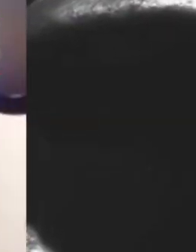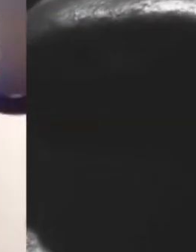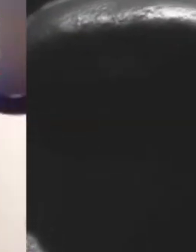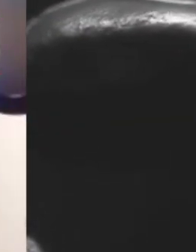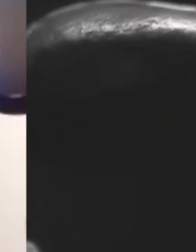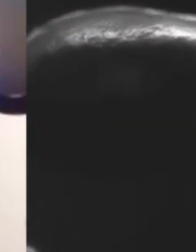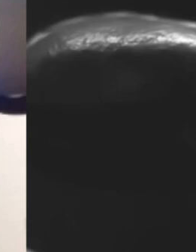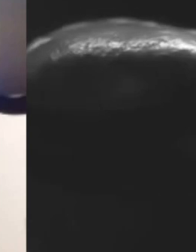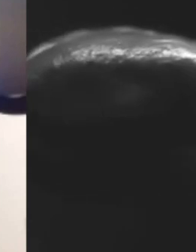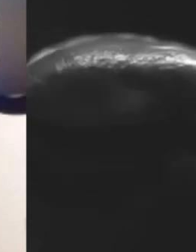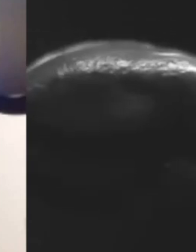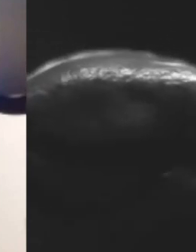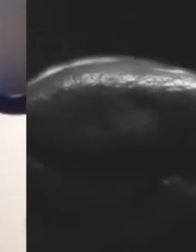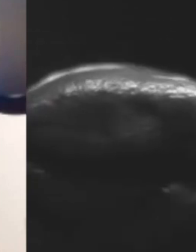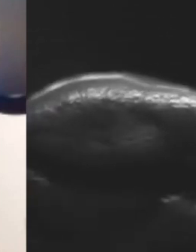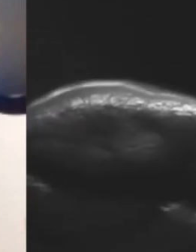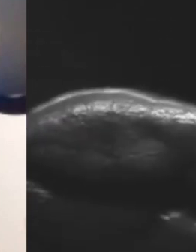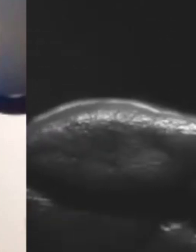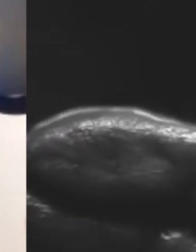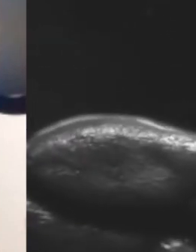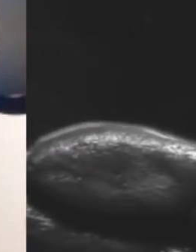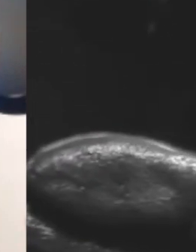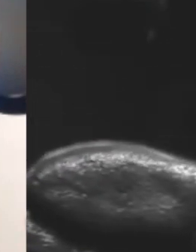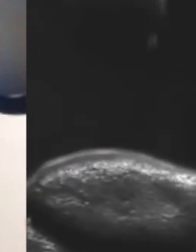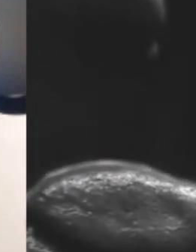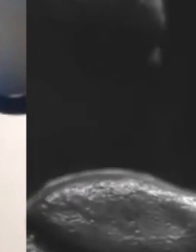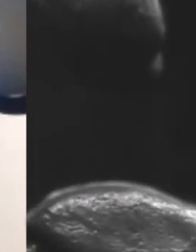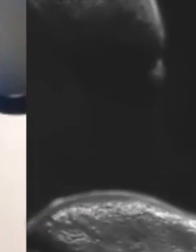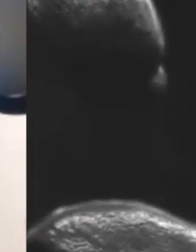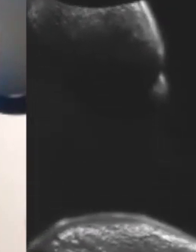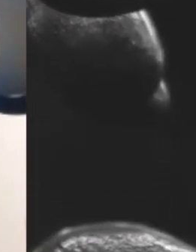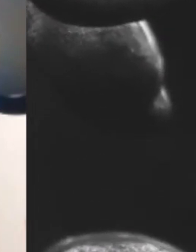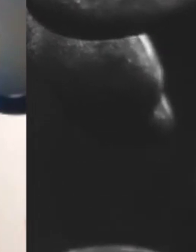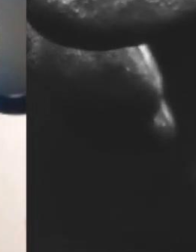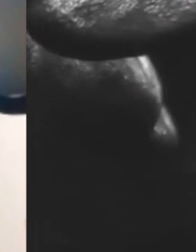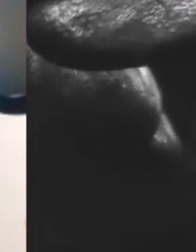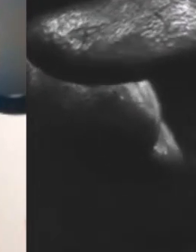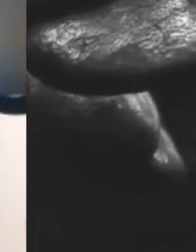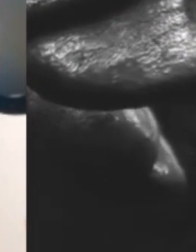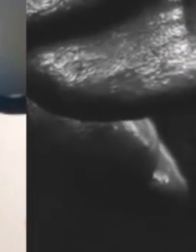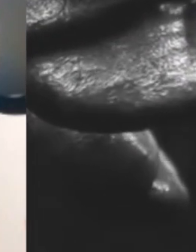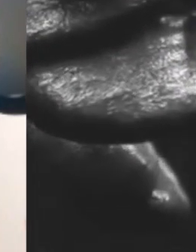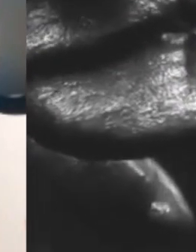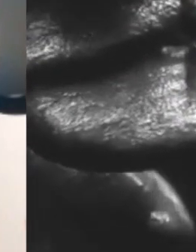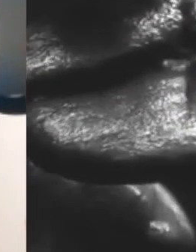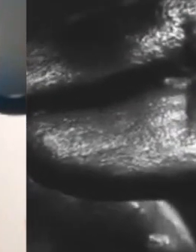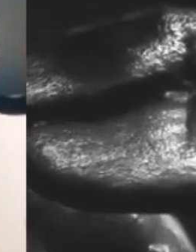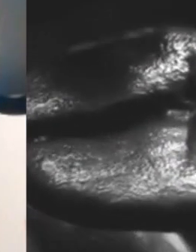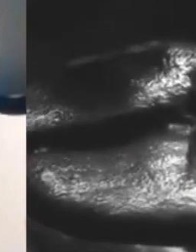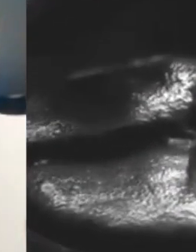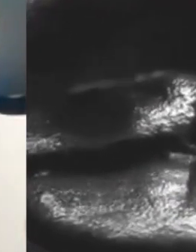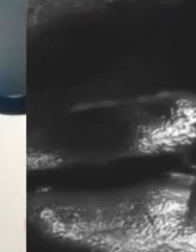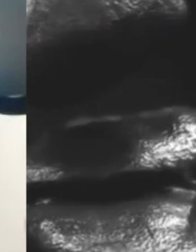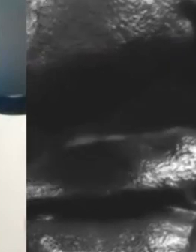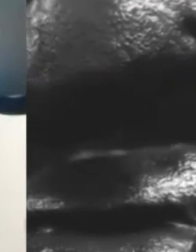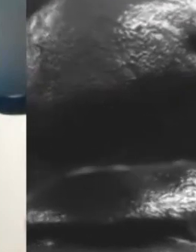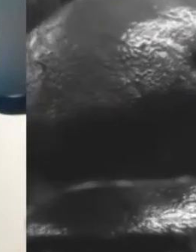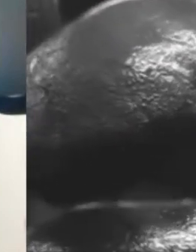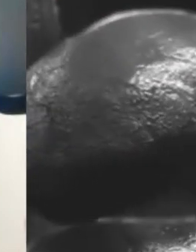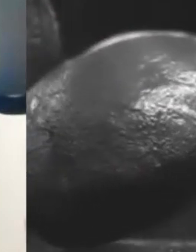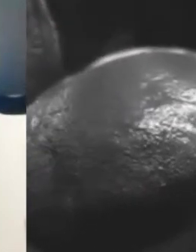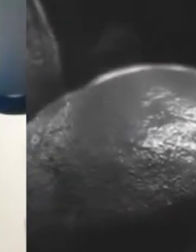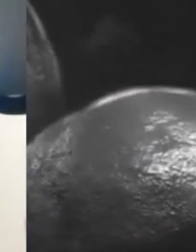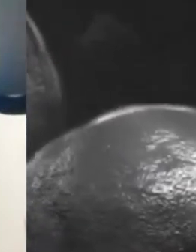Y vámonos con el tema efectivamente de Pedro Eses. ¿Qué sucede con este personaje? Para mí, lo he dicho aquí, un impresentable. Ya tenemos un video